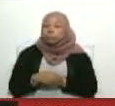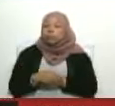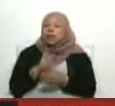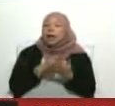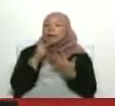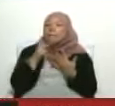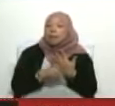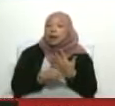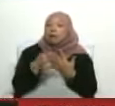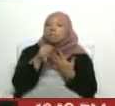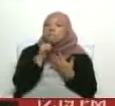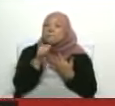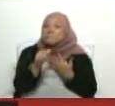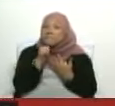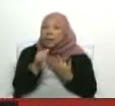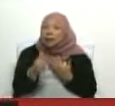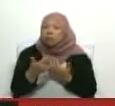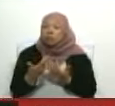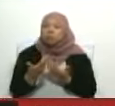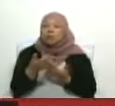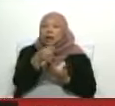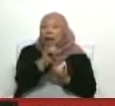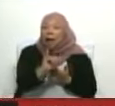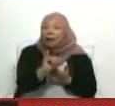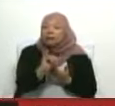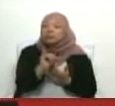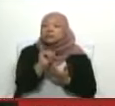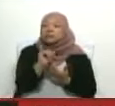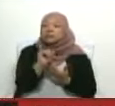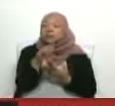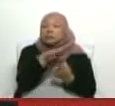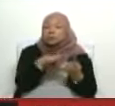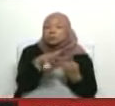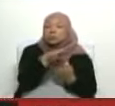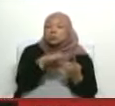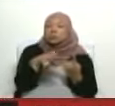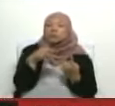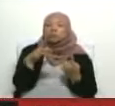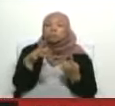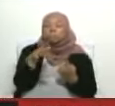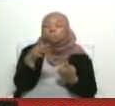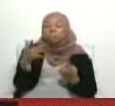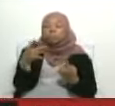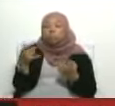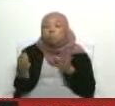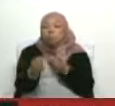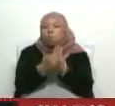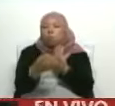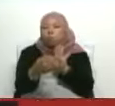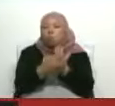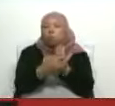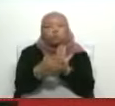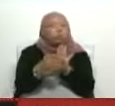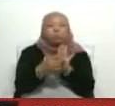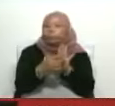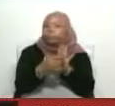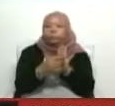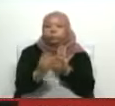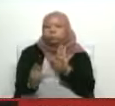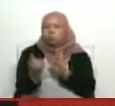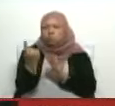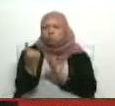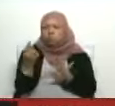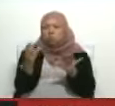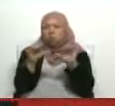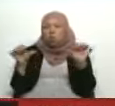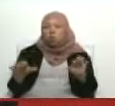plan brutal que tenían, simple y llanamente, no contra un factor político del Estado, no. No